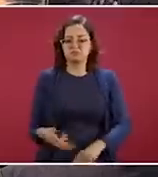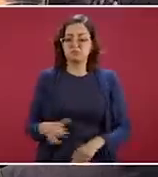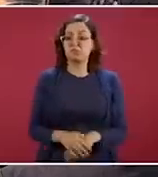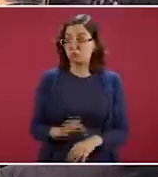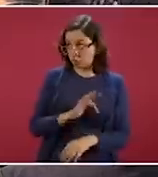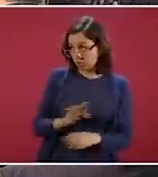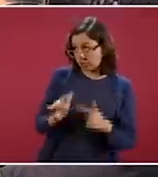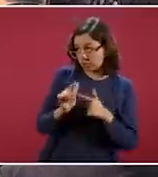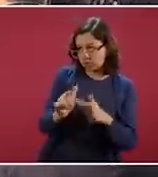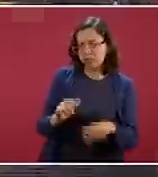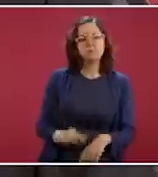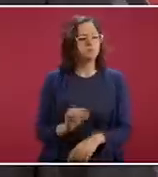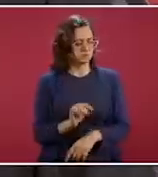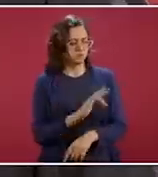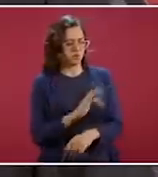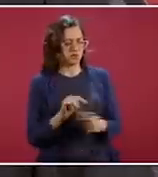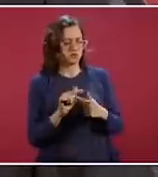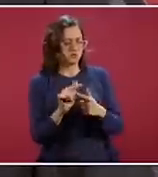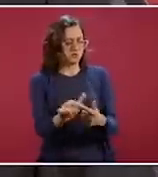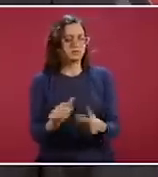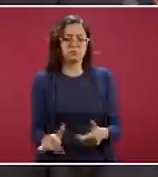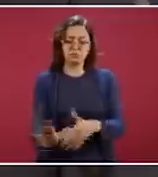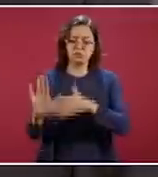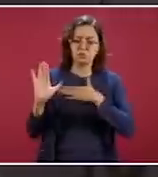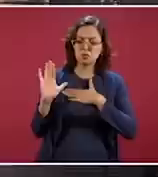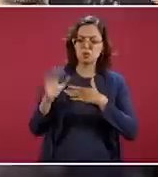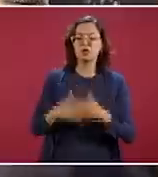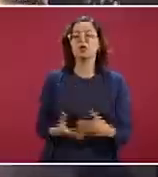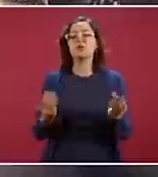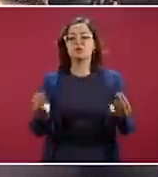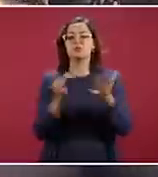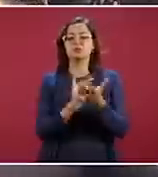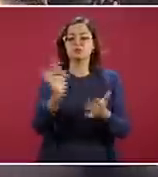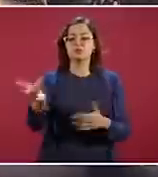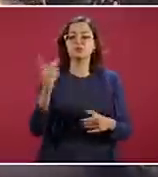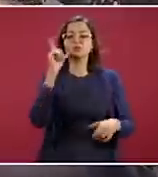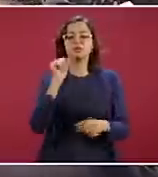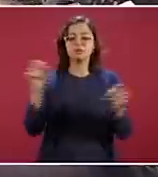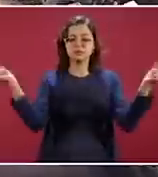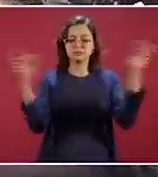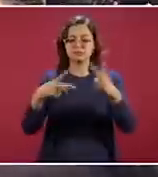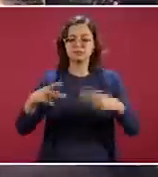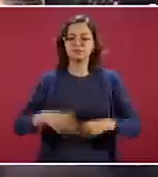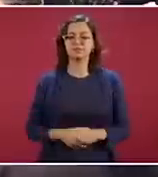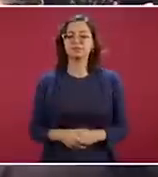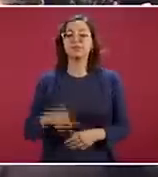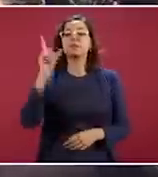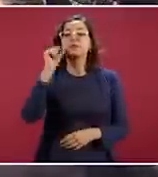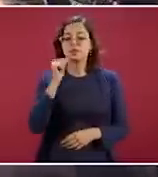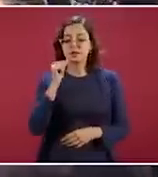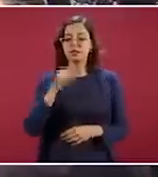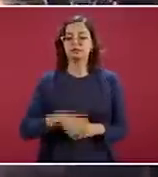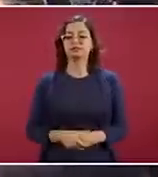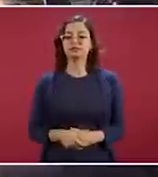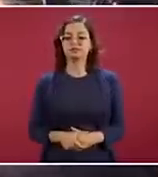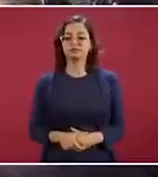viable? Sigue siendo viable, sí, y es un compromiso. Bueno, muchas gracias. Mañana nos vemos. Mañana.